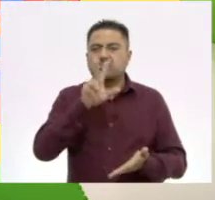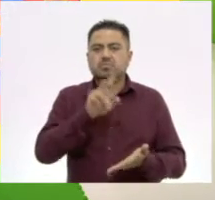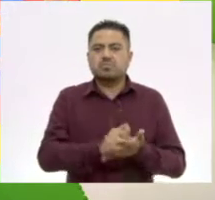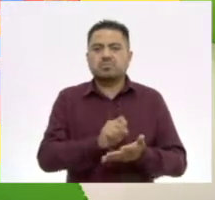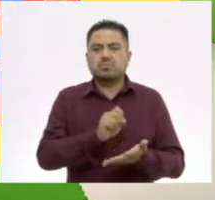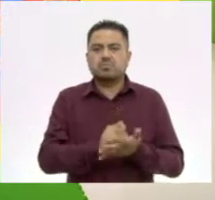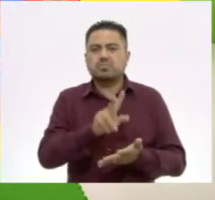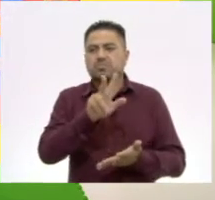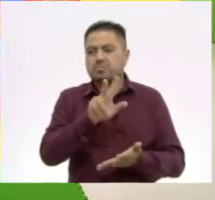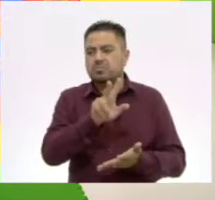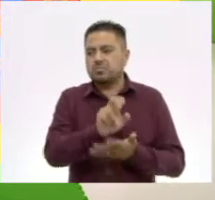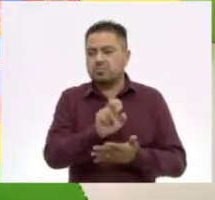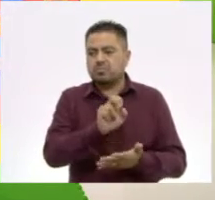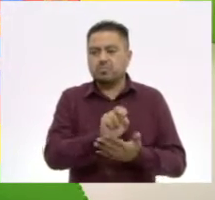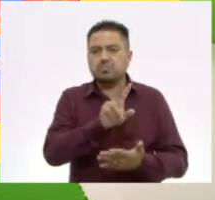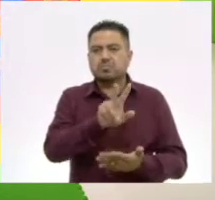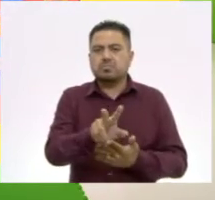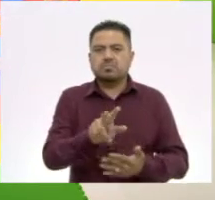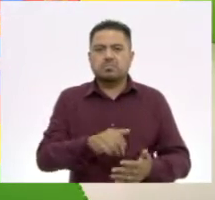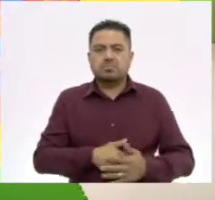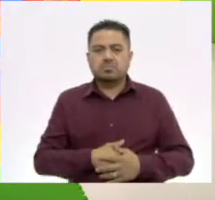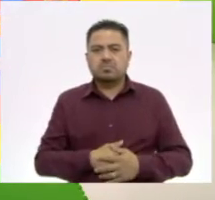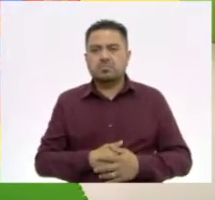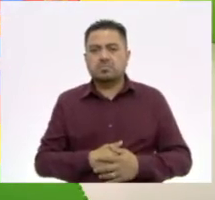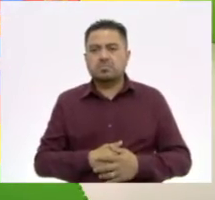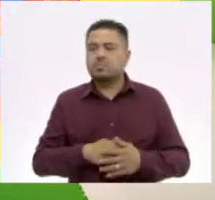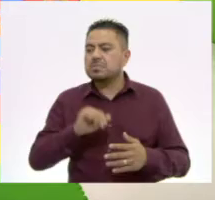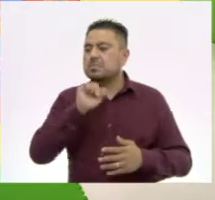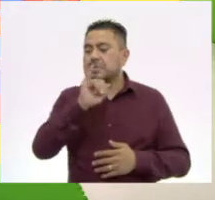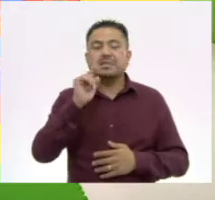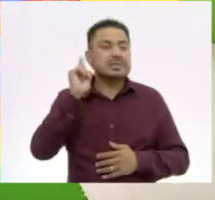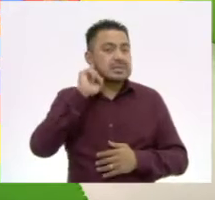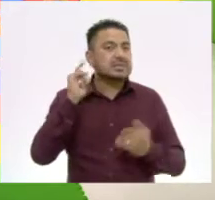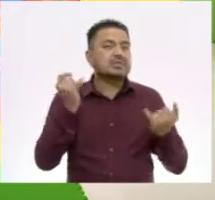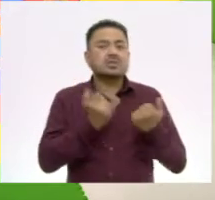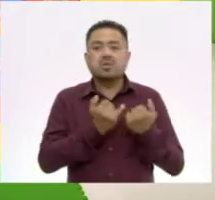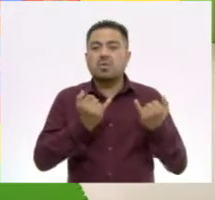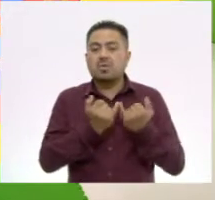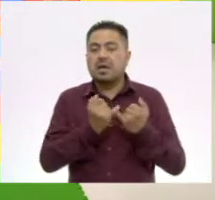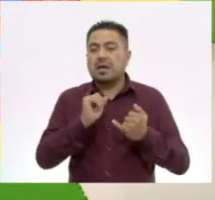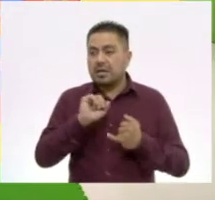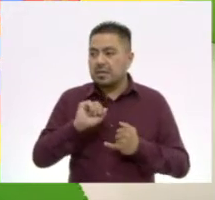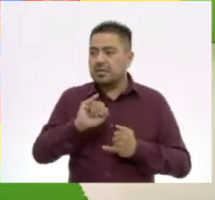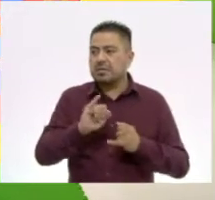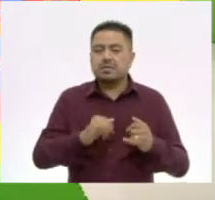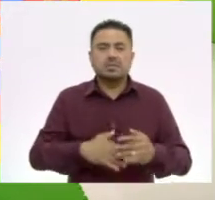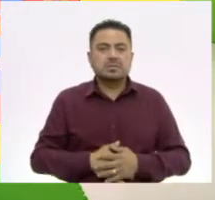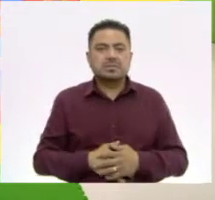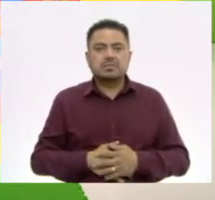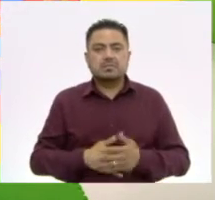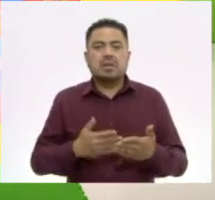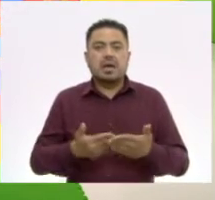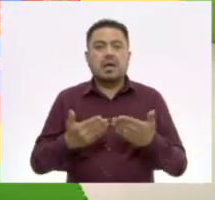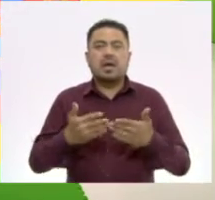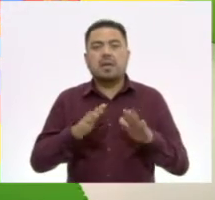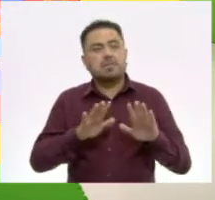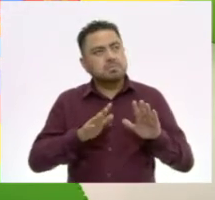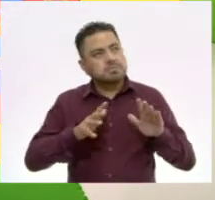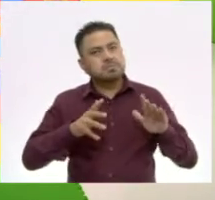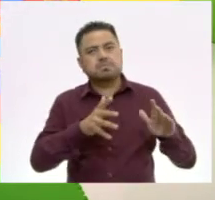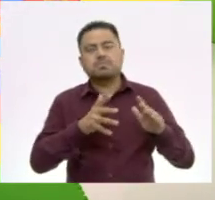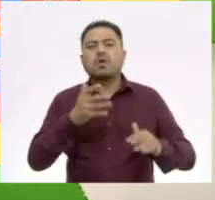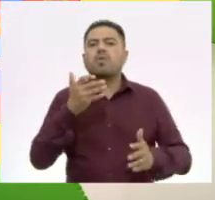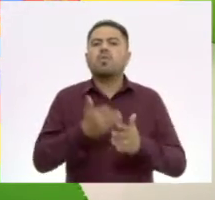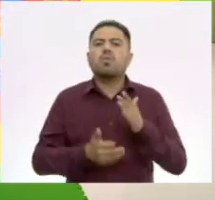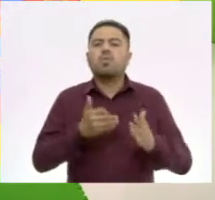y si lo escuchamos es igualito sohar pp entonces se queda cuando